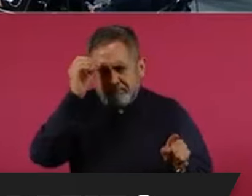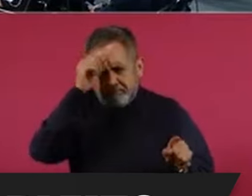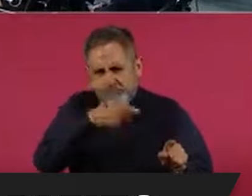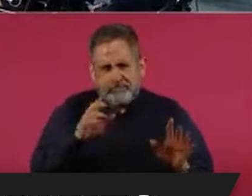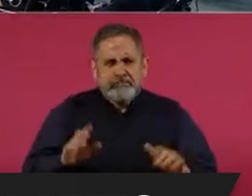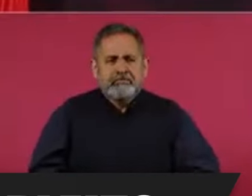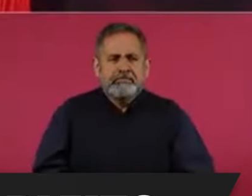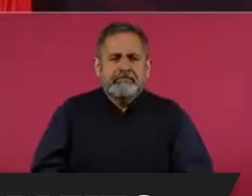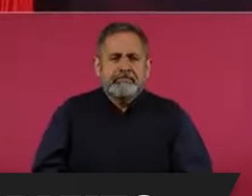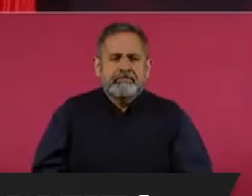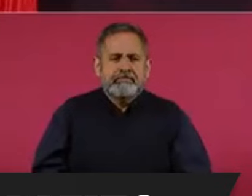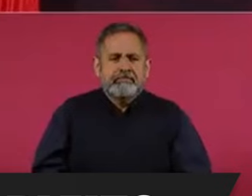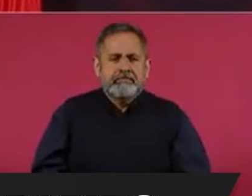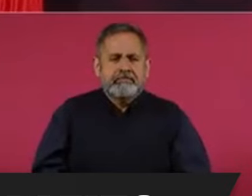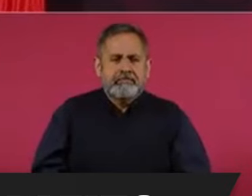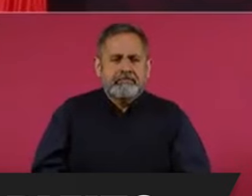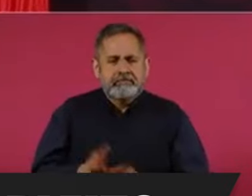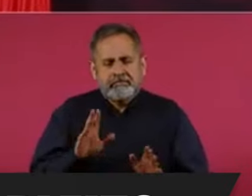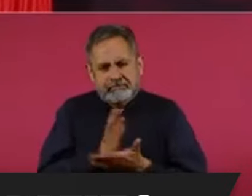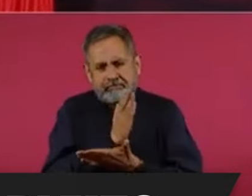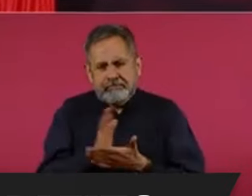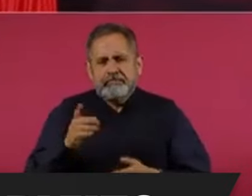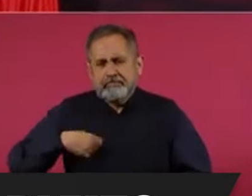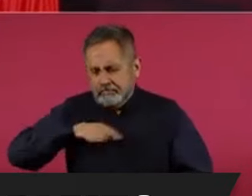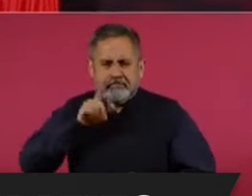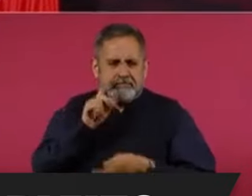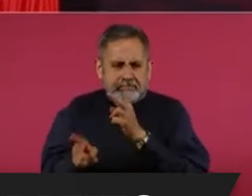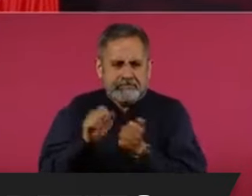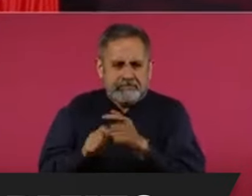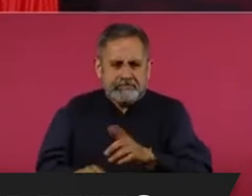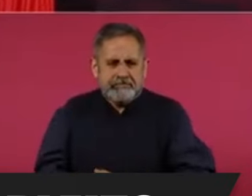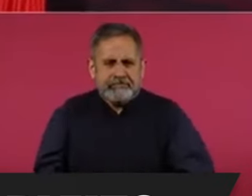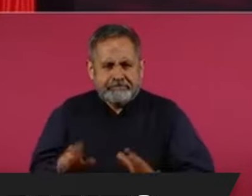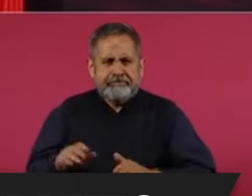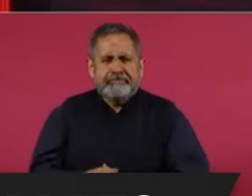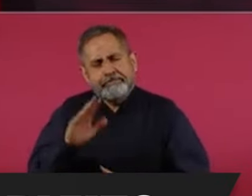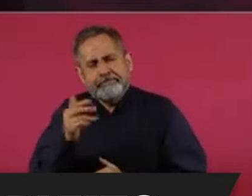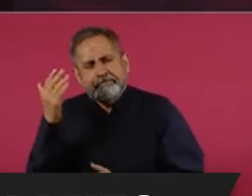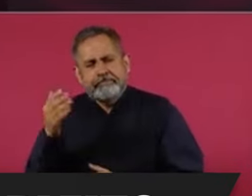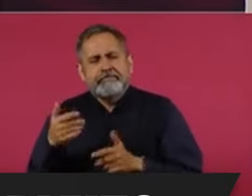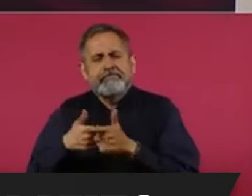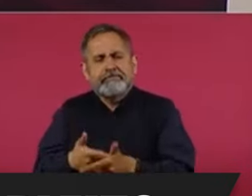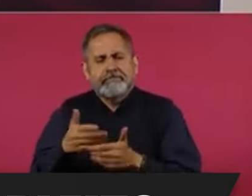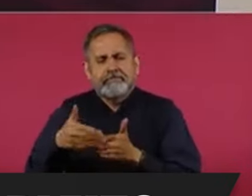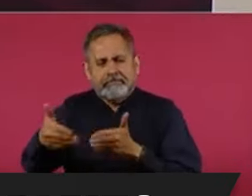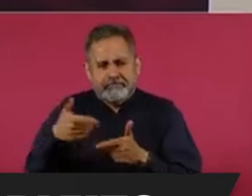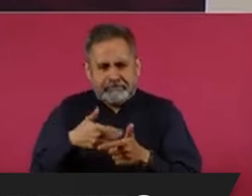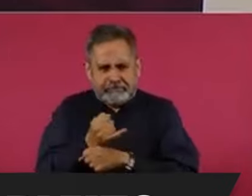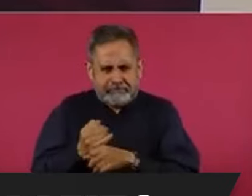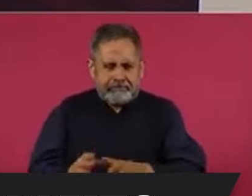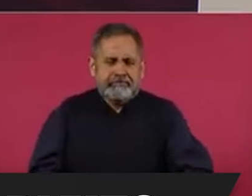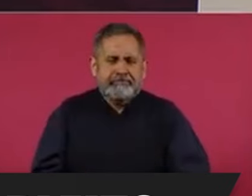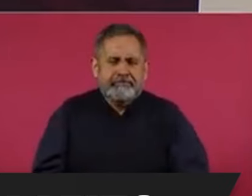opiniones. Y ya nosotros mañana hablamos. ¿Sí? Vamos a seguir adelante en la